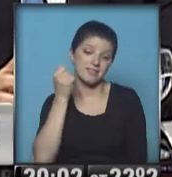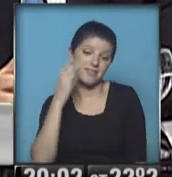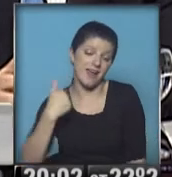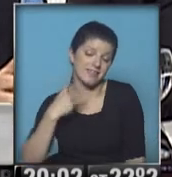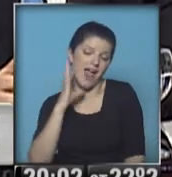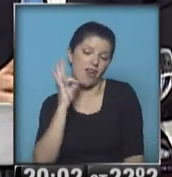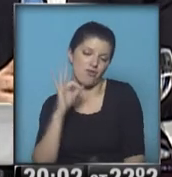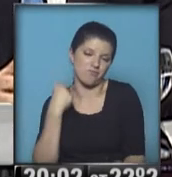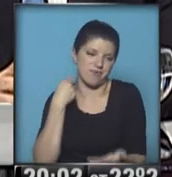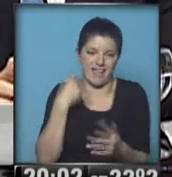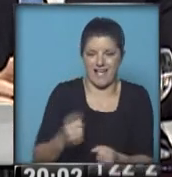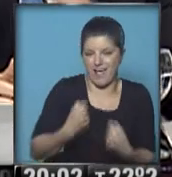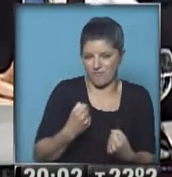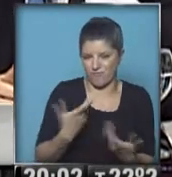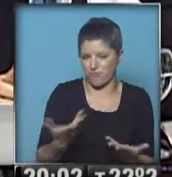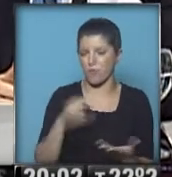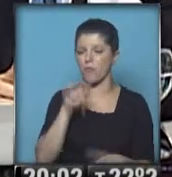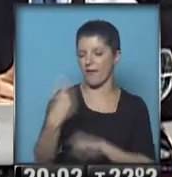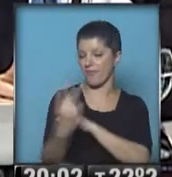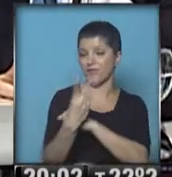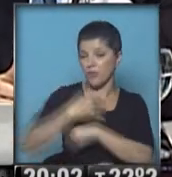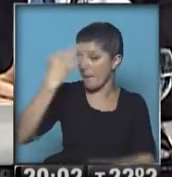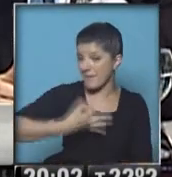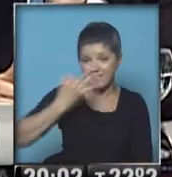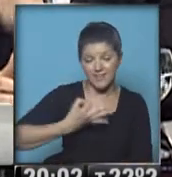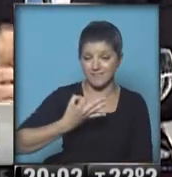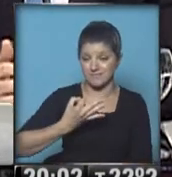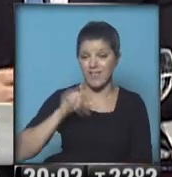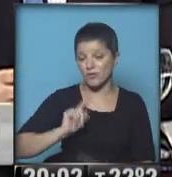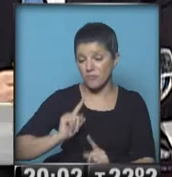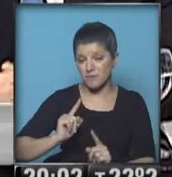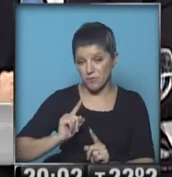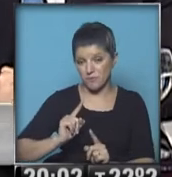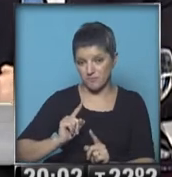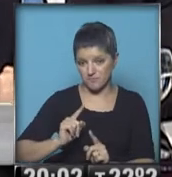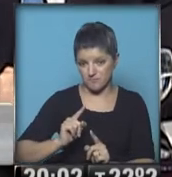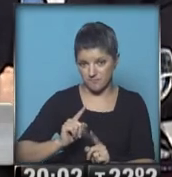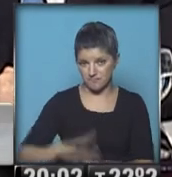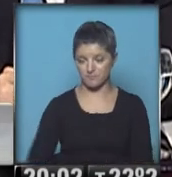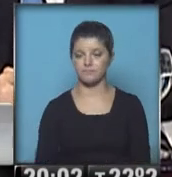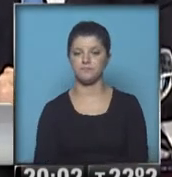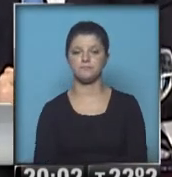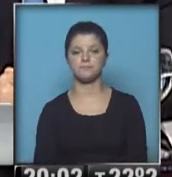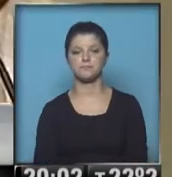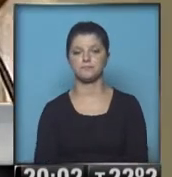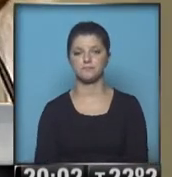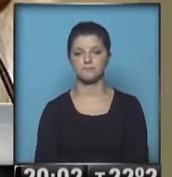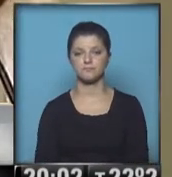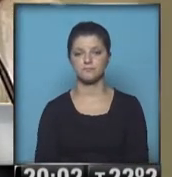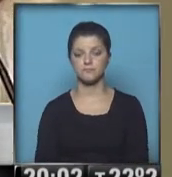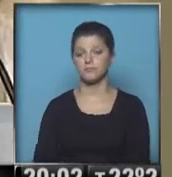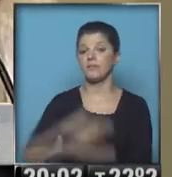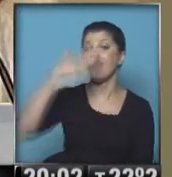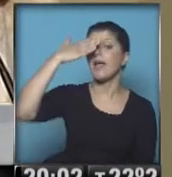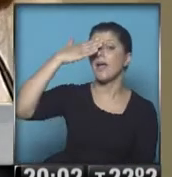poder haber defendido la verdad, que era esta que estaba planteada en el discurso público, ¿no? En los últimos